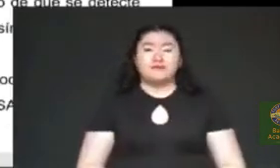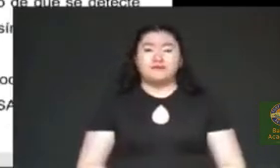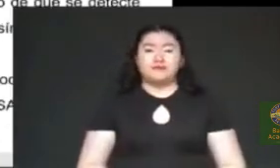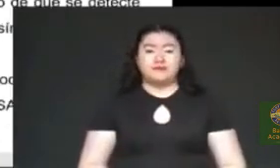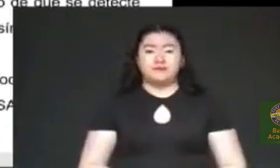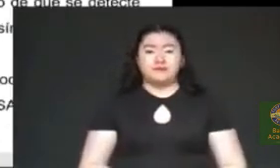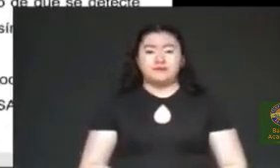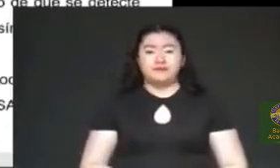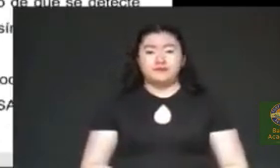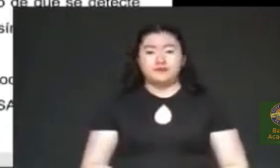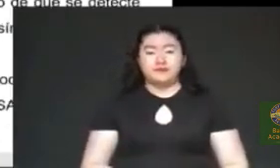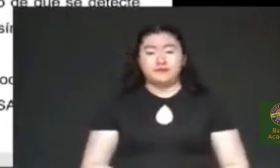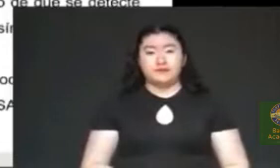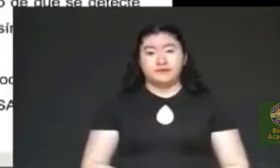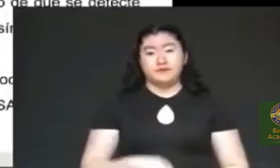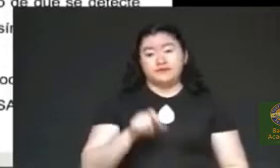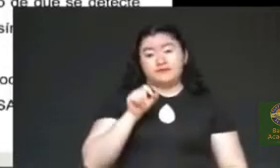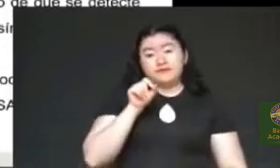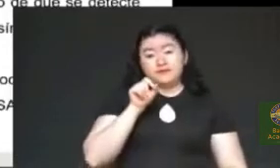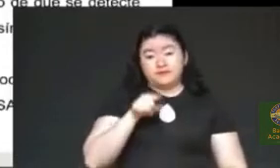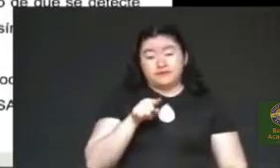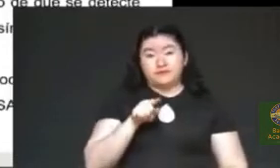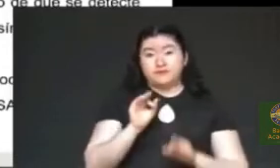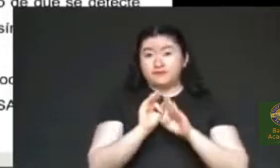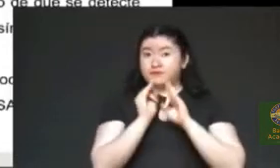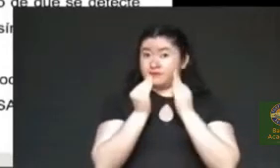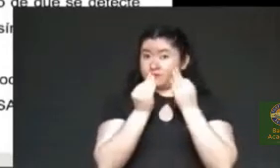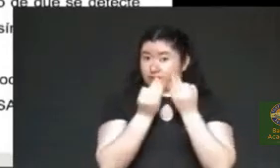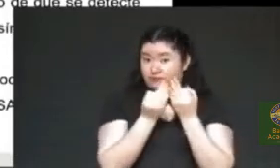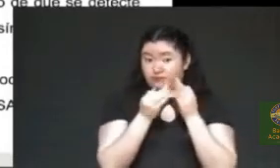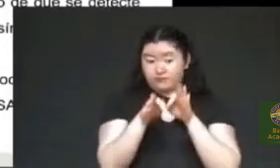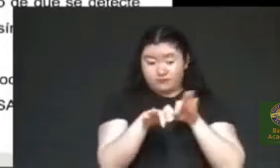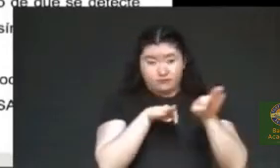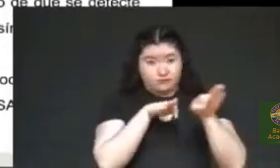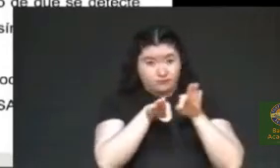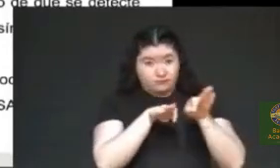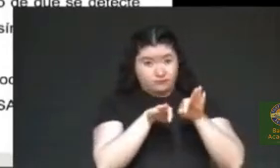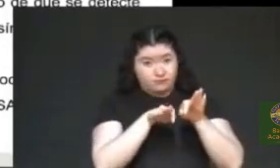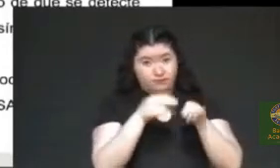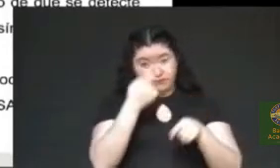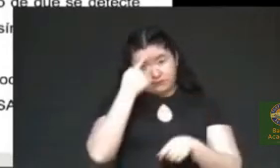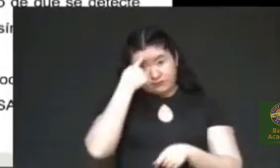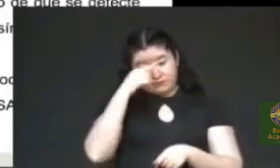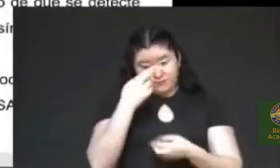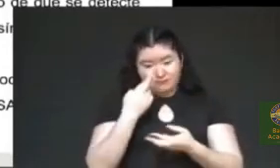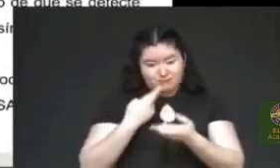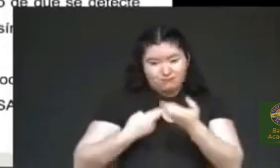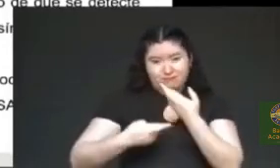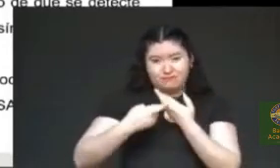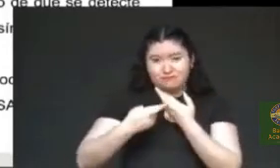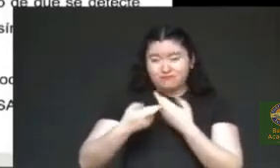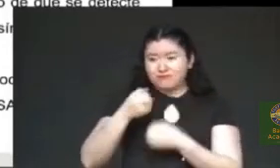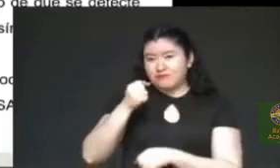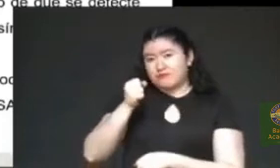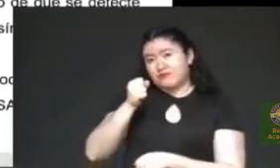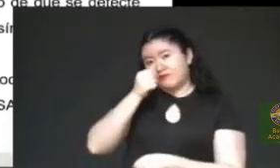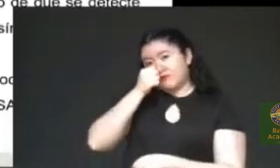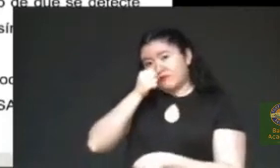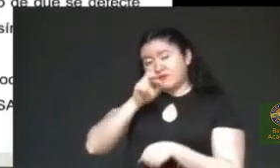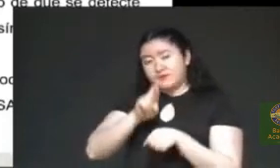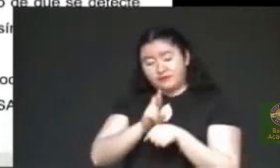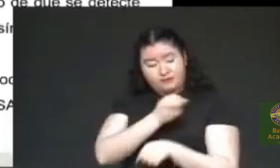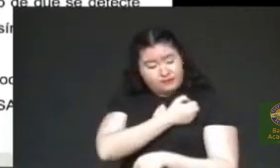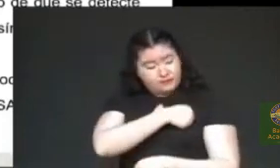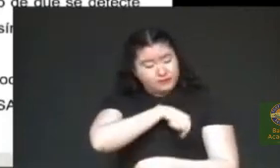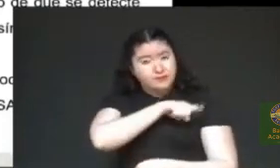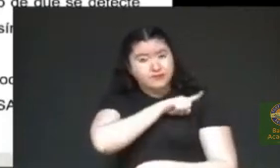Y en este sentido, los protocolos con los que les estamos regresando los ha señalado la Secretaría de Salud